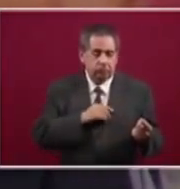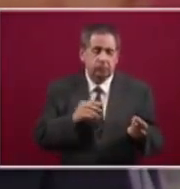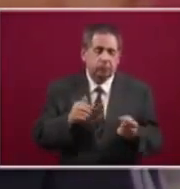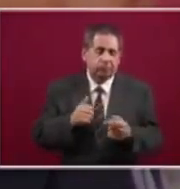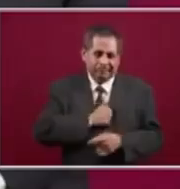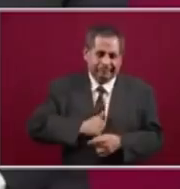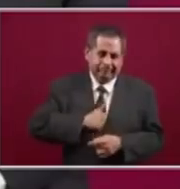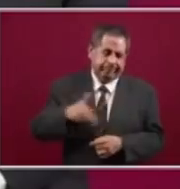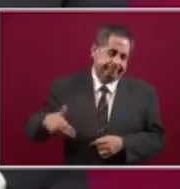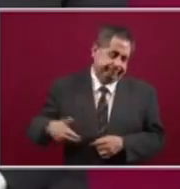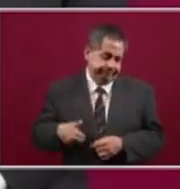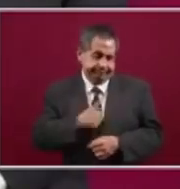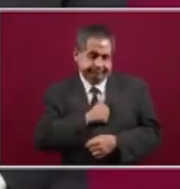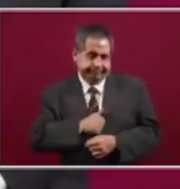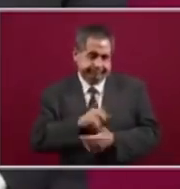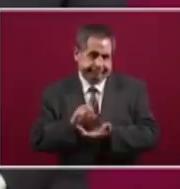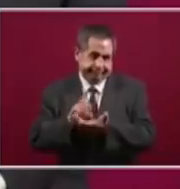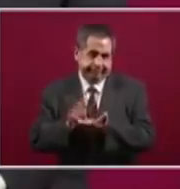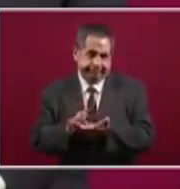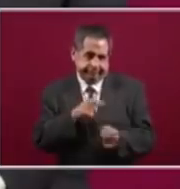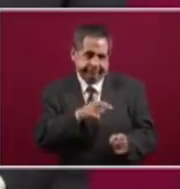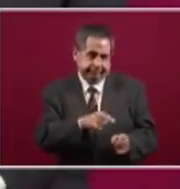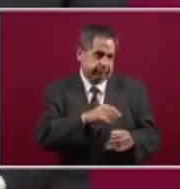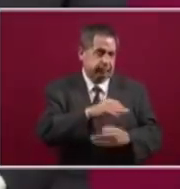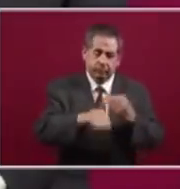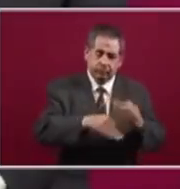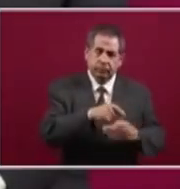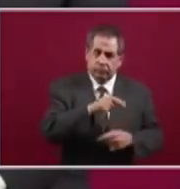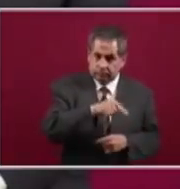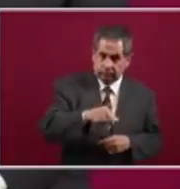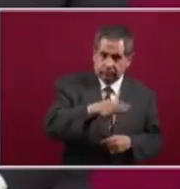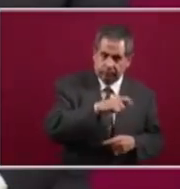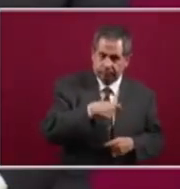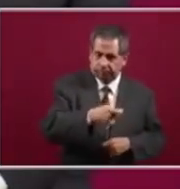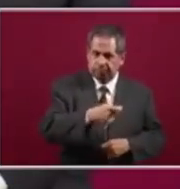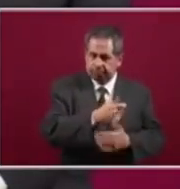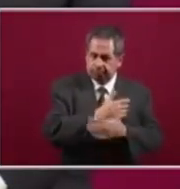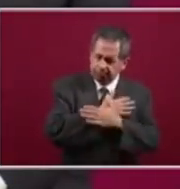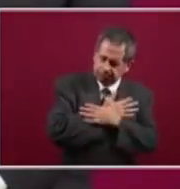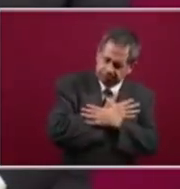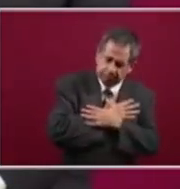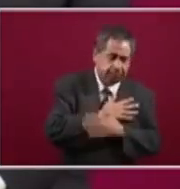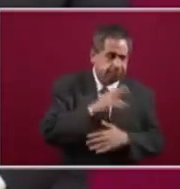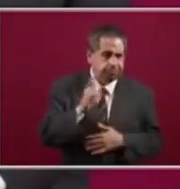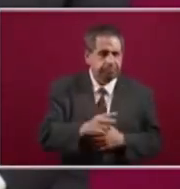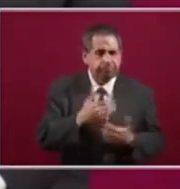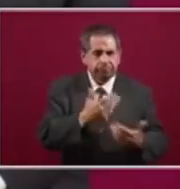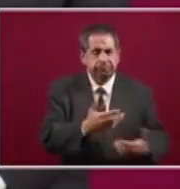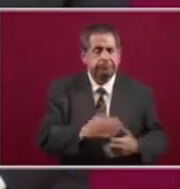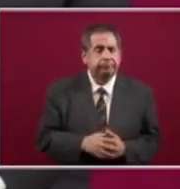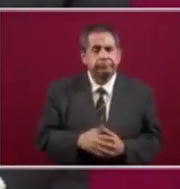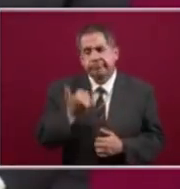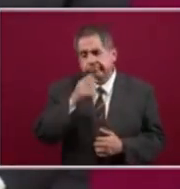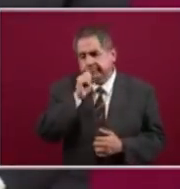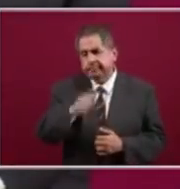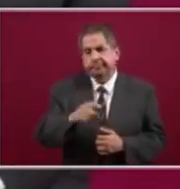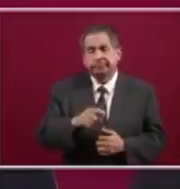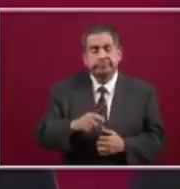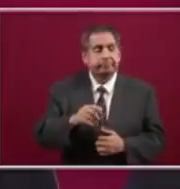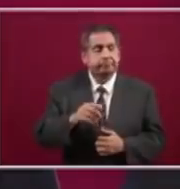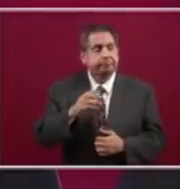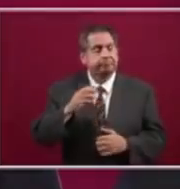lesiones a todas a todos de manera sincera y el compromiso de que nunca